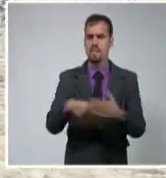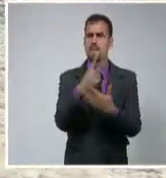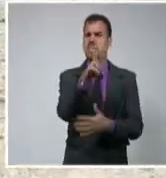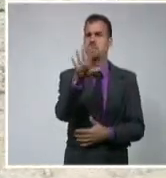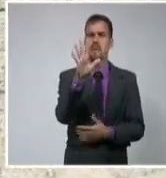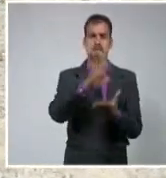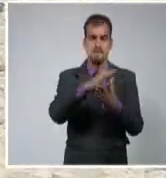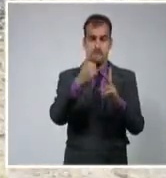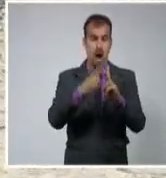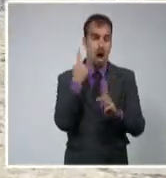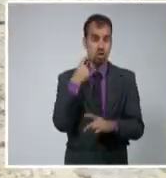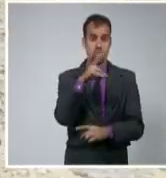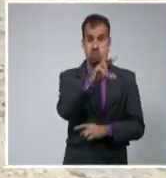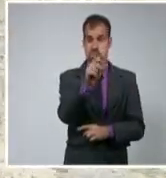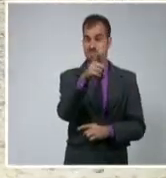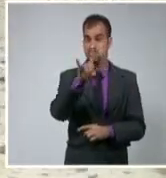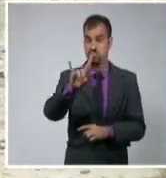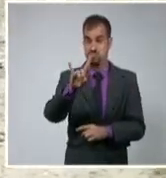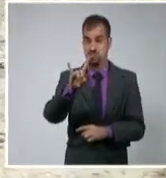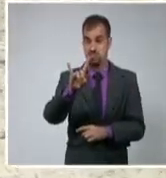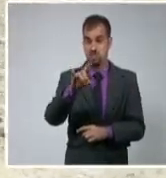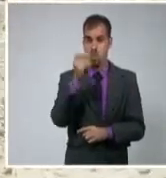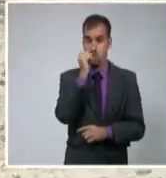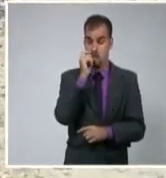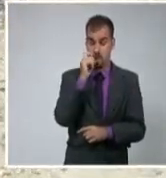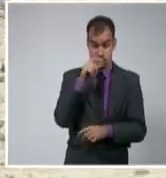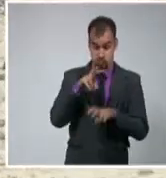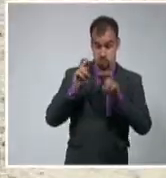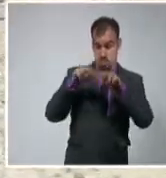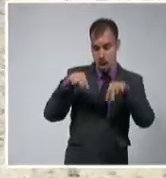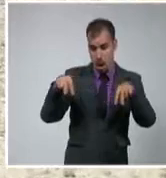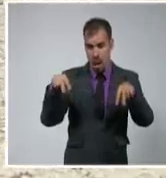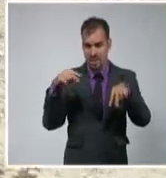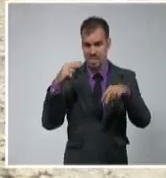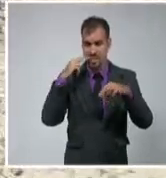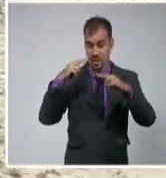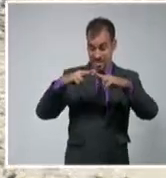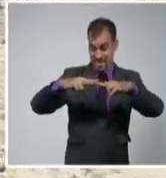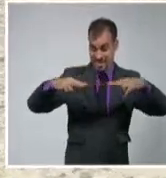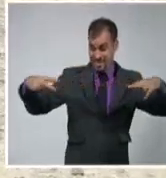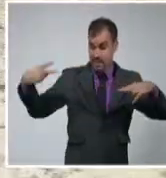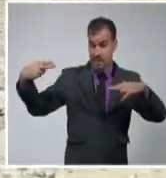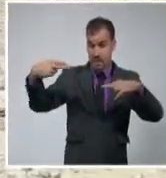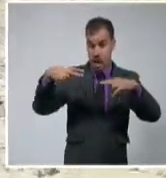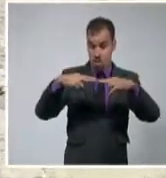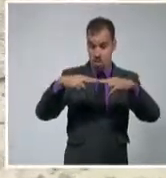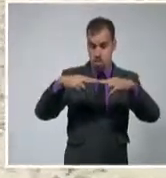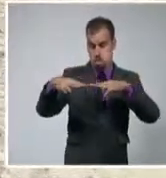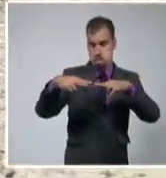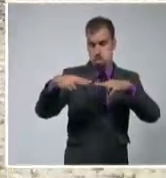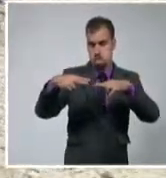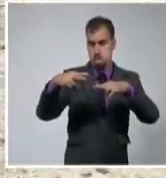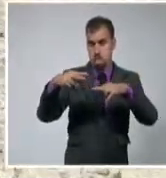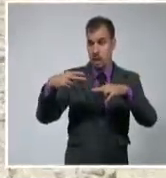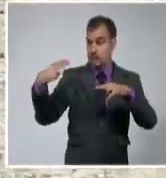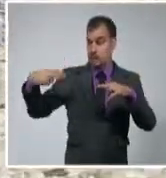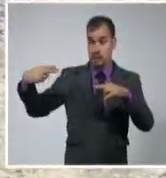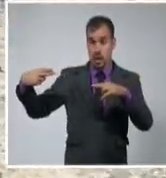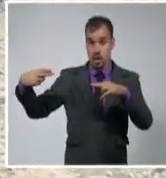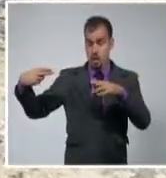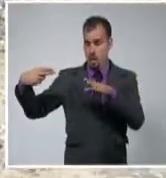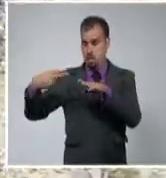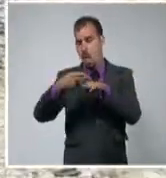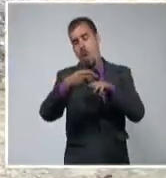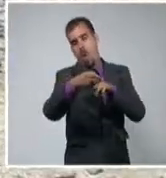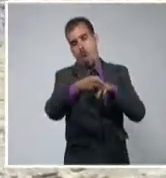los acusados desprendieron y separaron uno de los raíles, provocando que se descarrilara el tren de carga